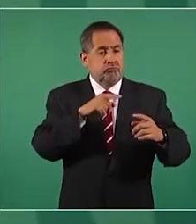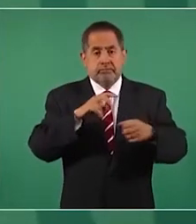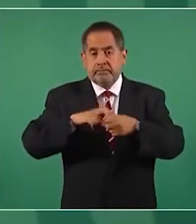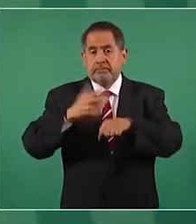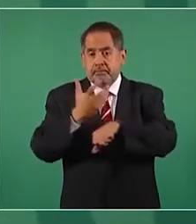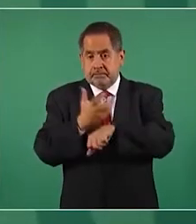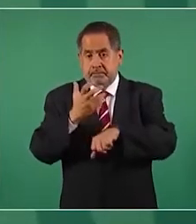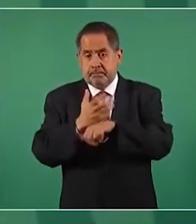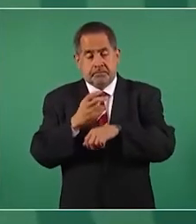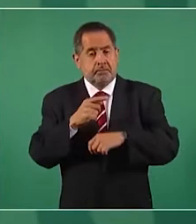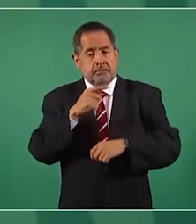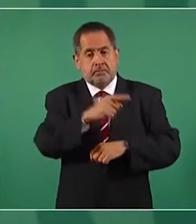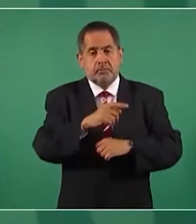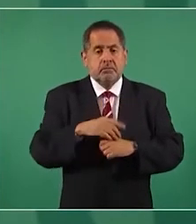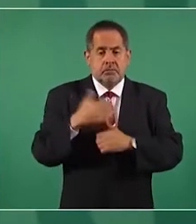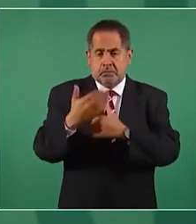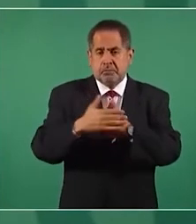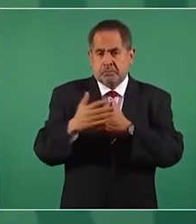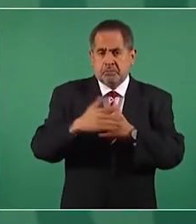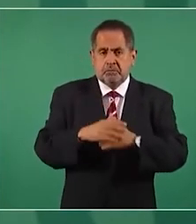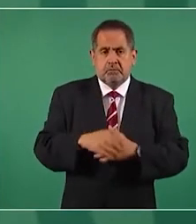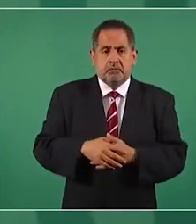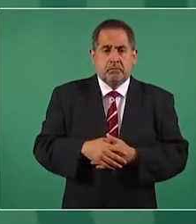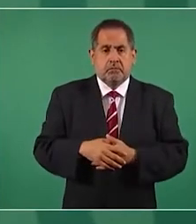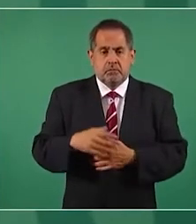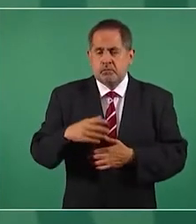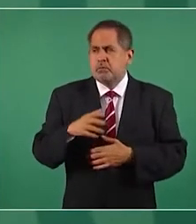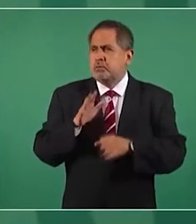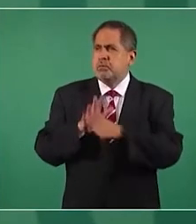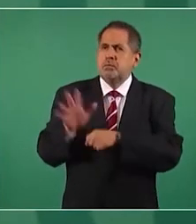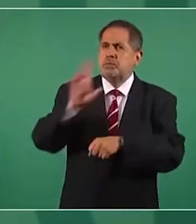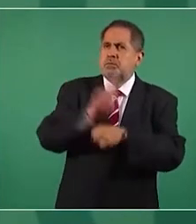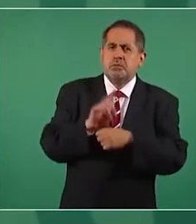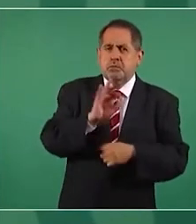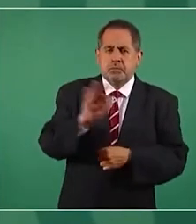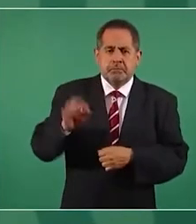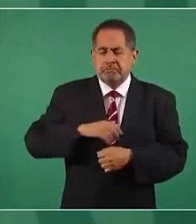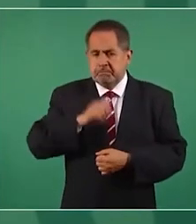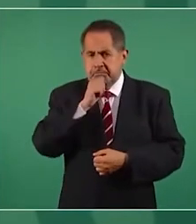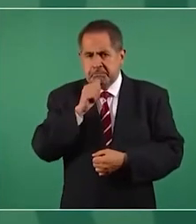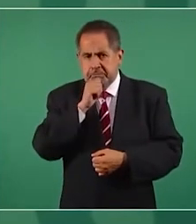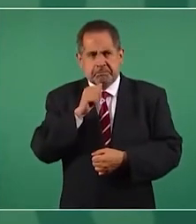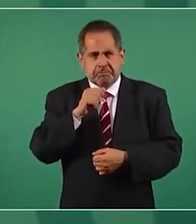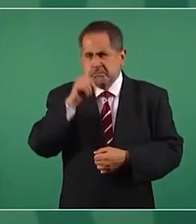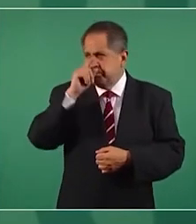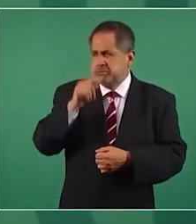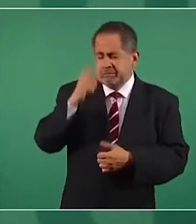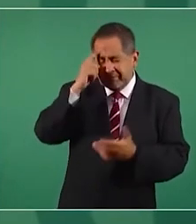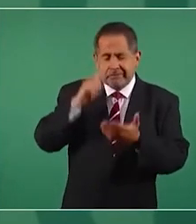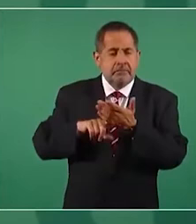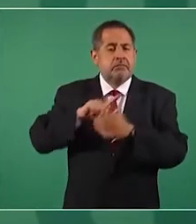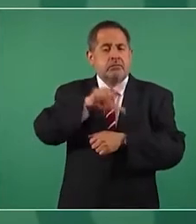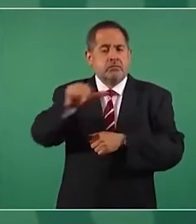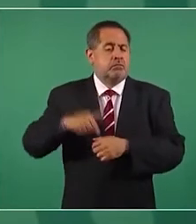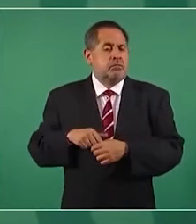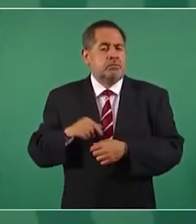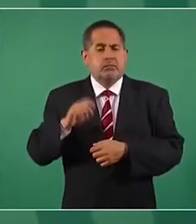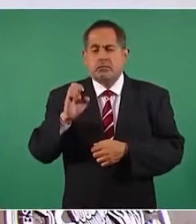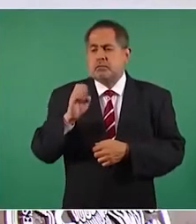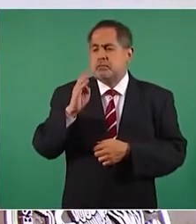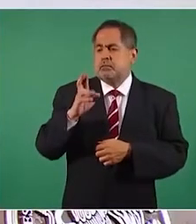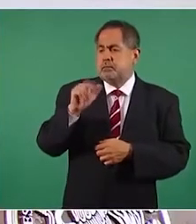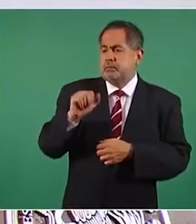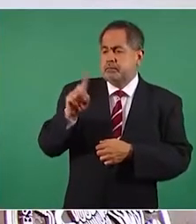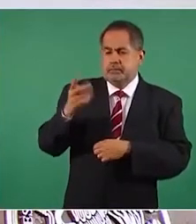Estados Unidos, muy pronto, no puedo precisar sobre la fecha, creo que va a informar